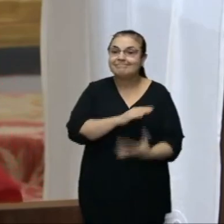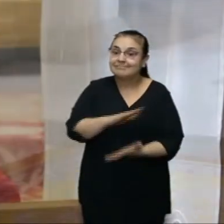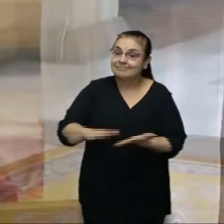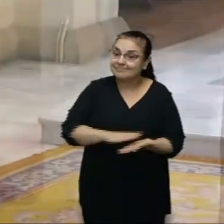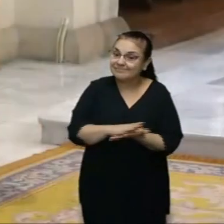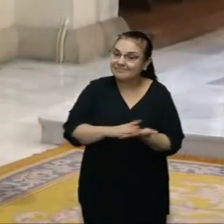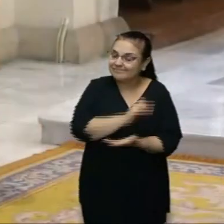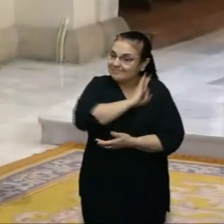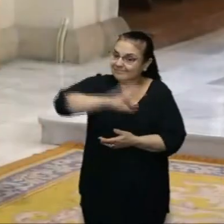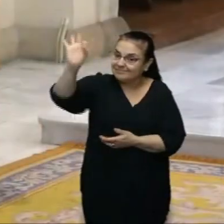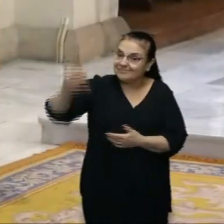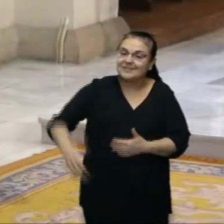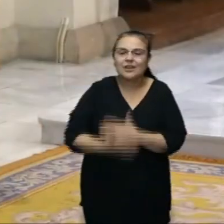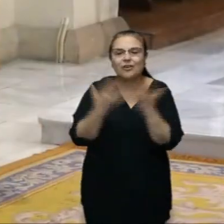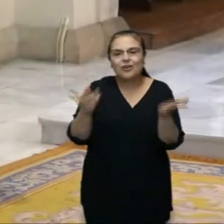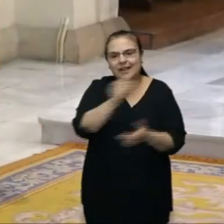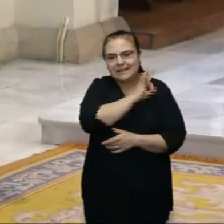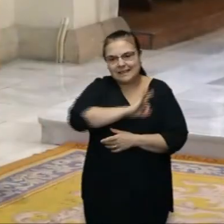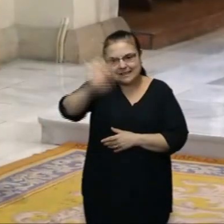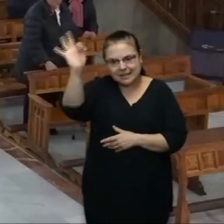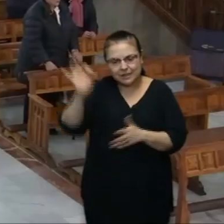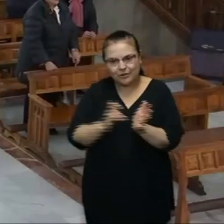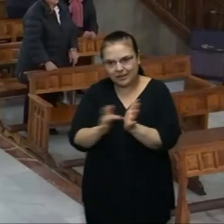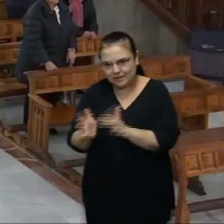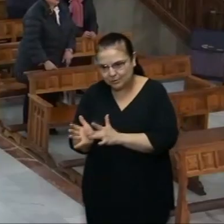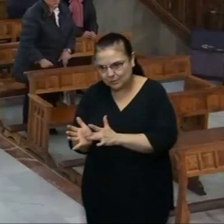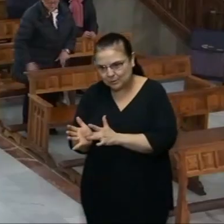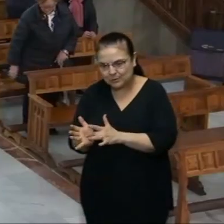Palabra del Señor.